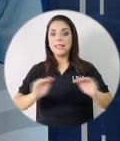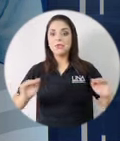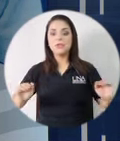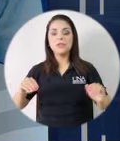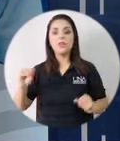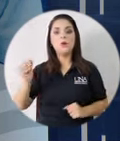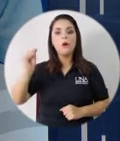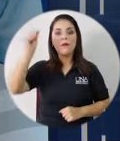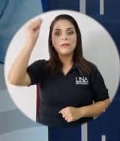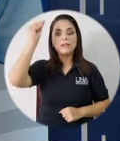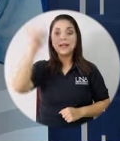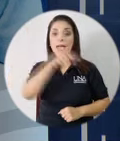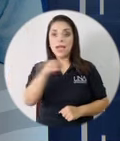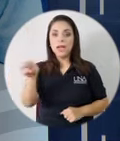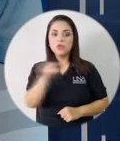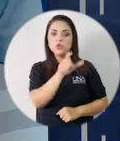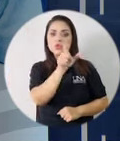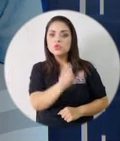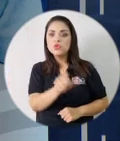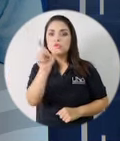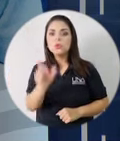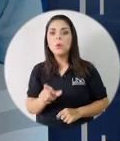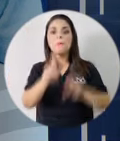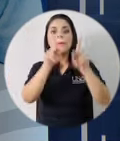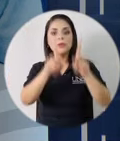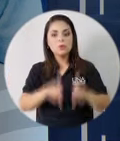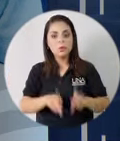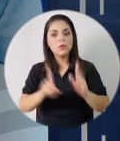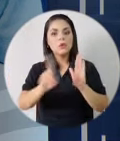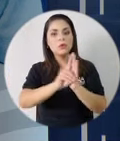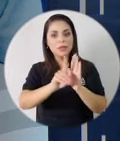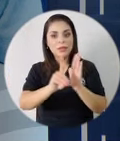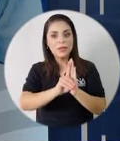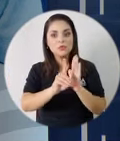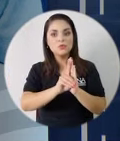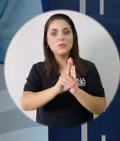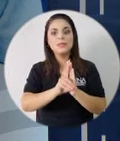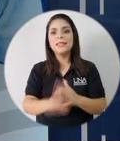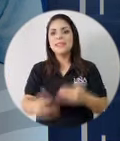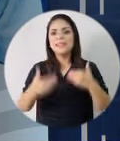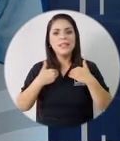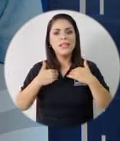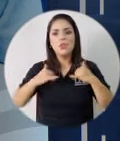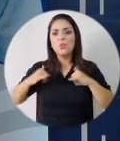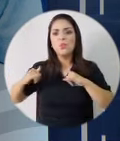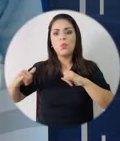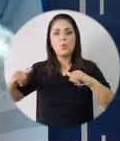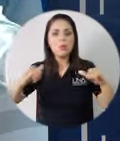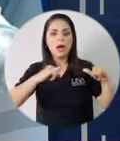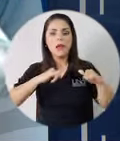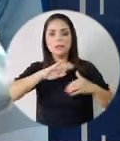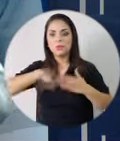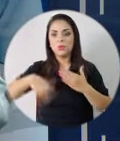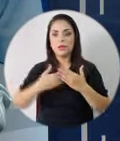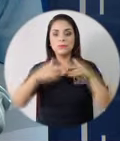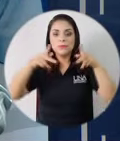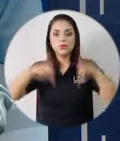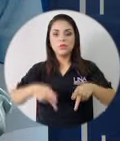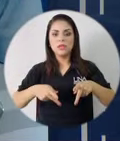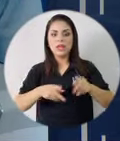entender que los niños, las niñas y adolescentes son personas con derechos que tienen absolutamente todas